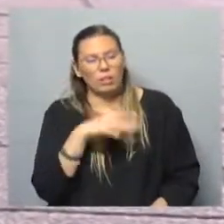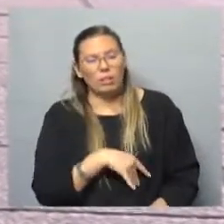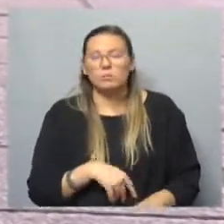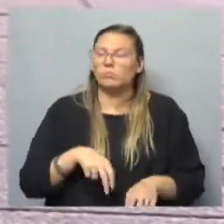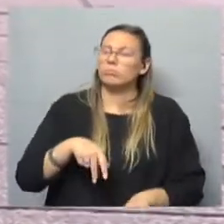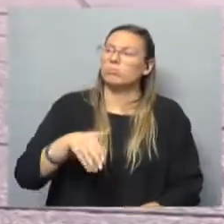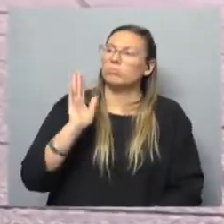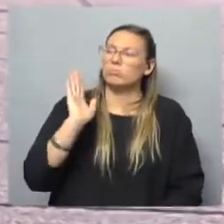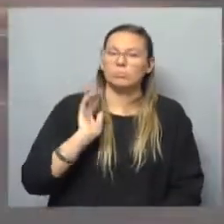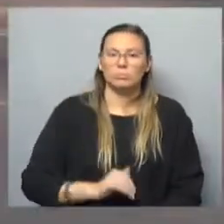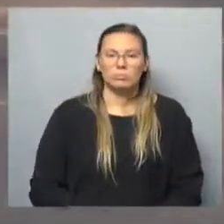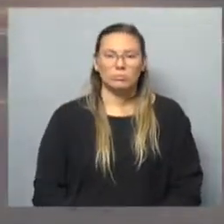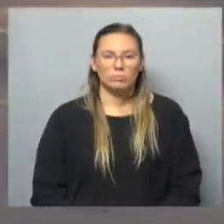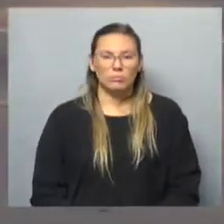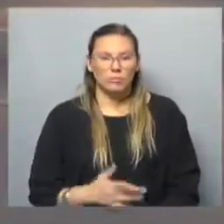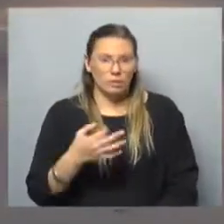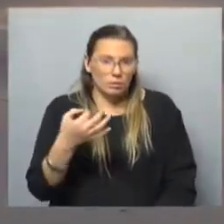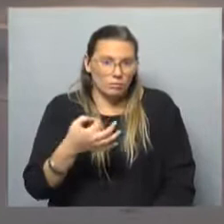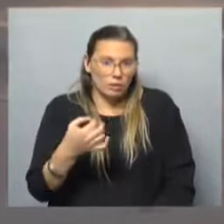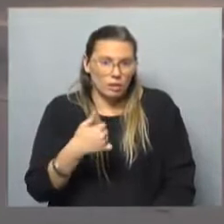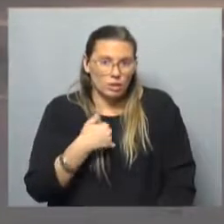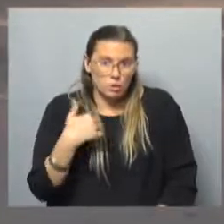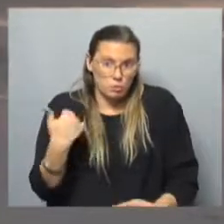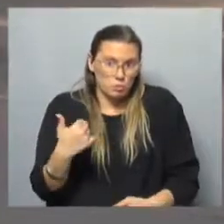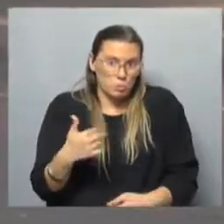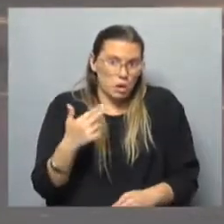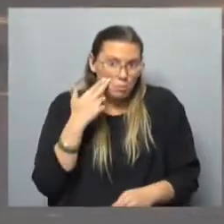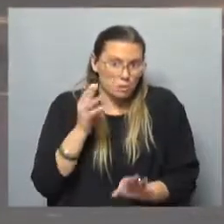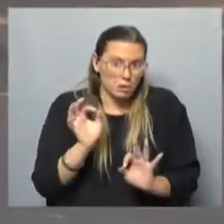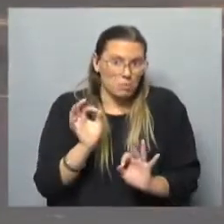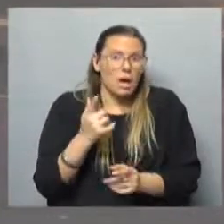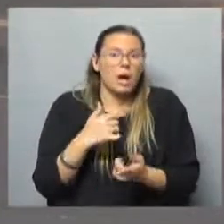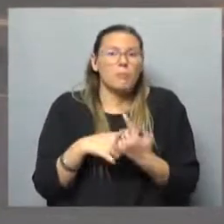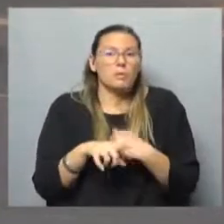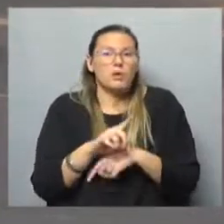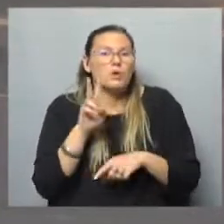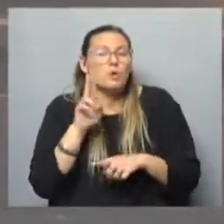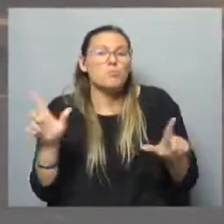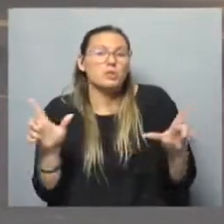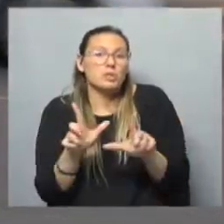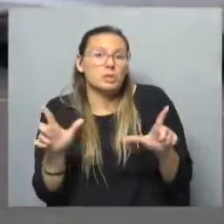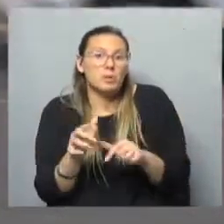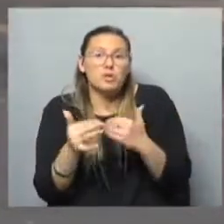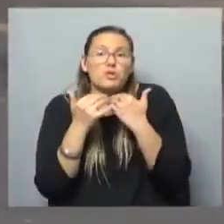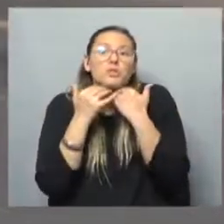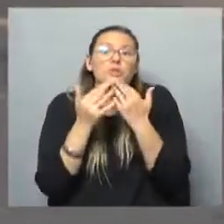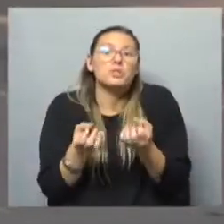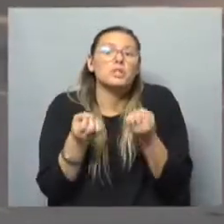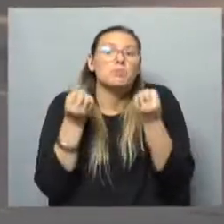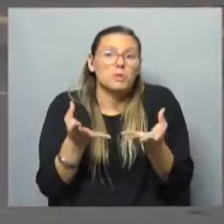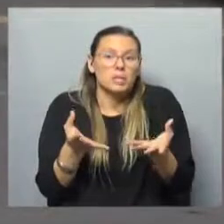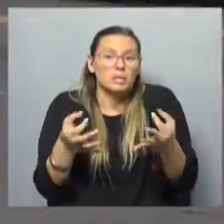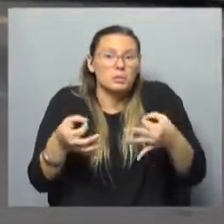enterar. La verdad, a mí no me ha pasado nada, pero tampoco miro televisión, no tengo ni idea de cómo está la